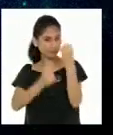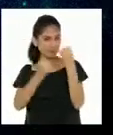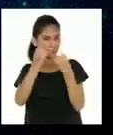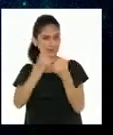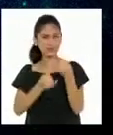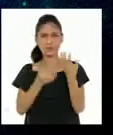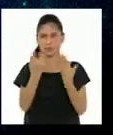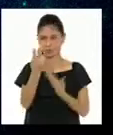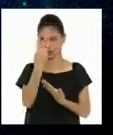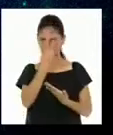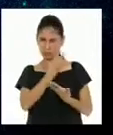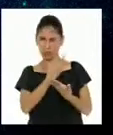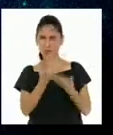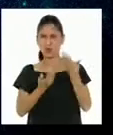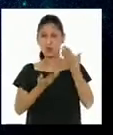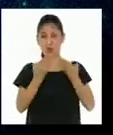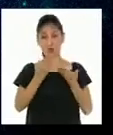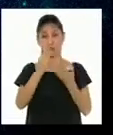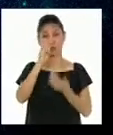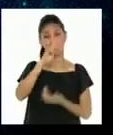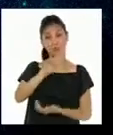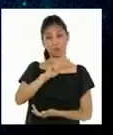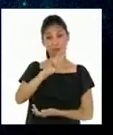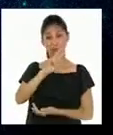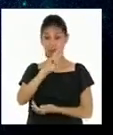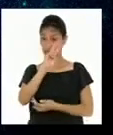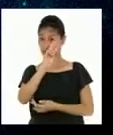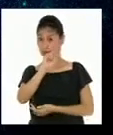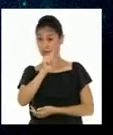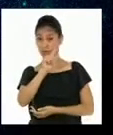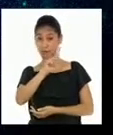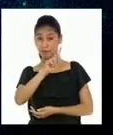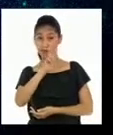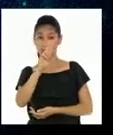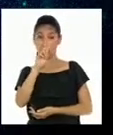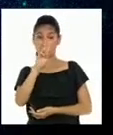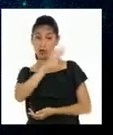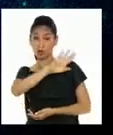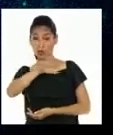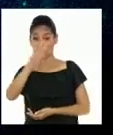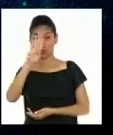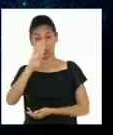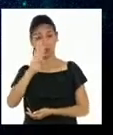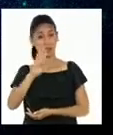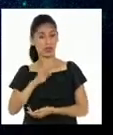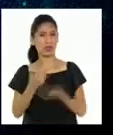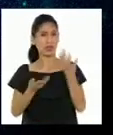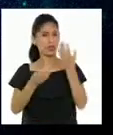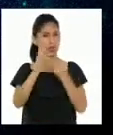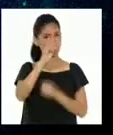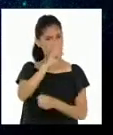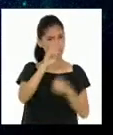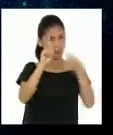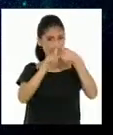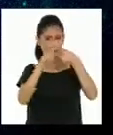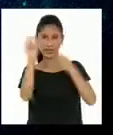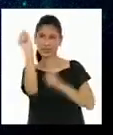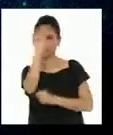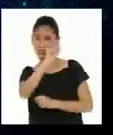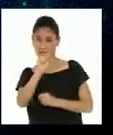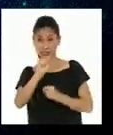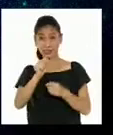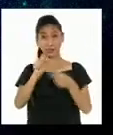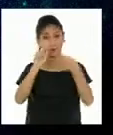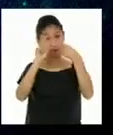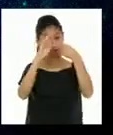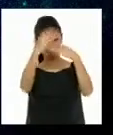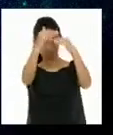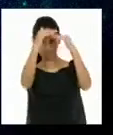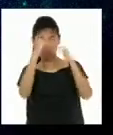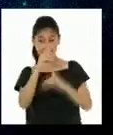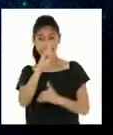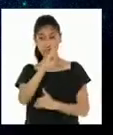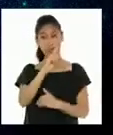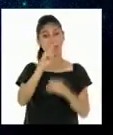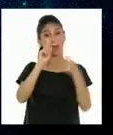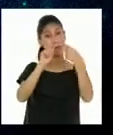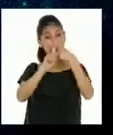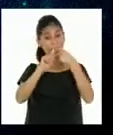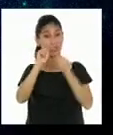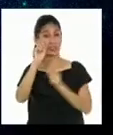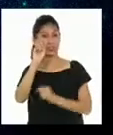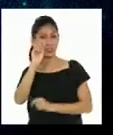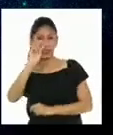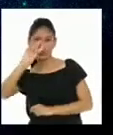en la relación el valor de D. D más S, D más 2 veces S, D más 3 veces